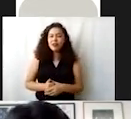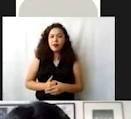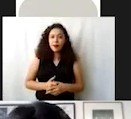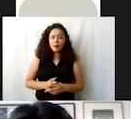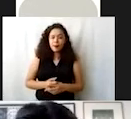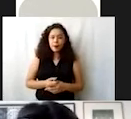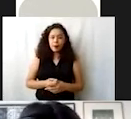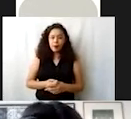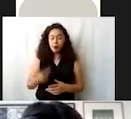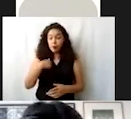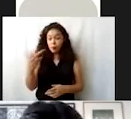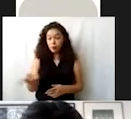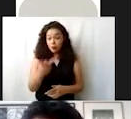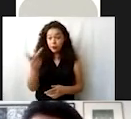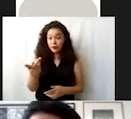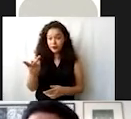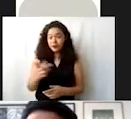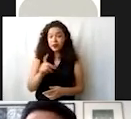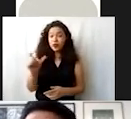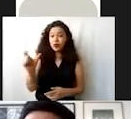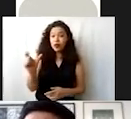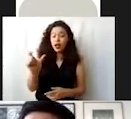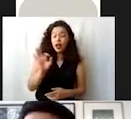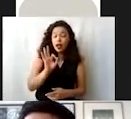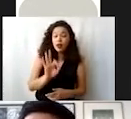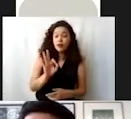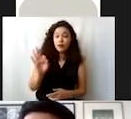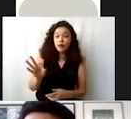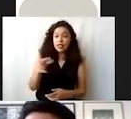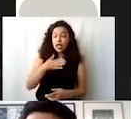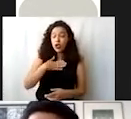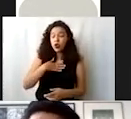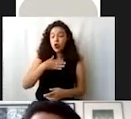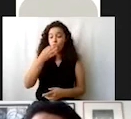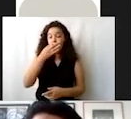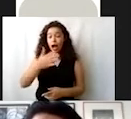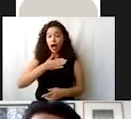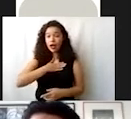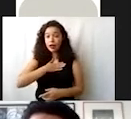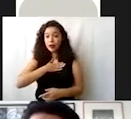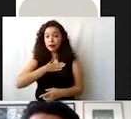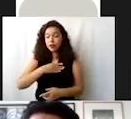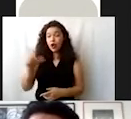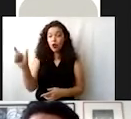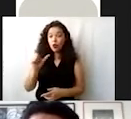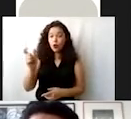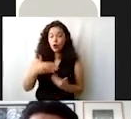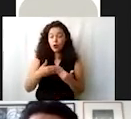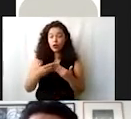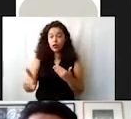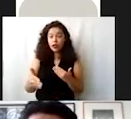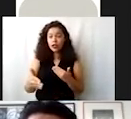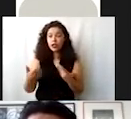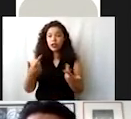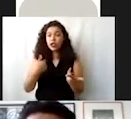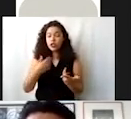les pregunto, ¿cuándo sería la notificación? ¿A partir de cuándo yo me tendría que dar